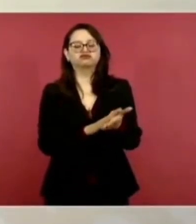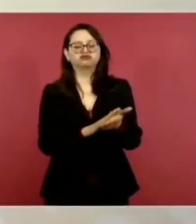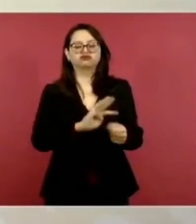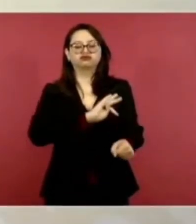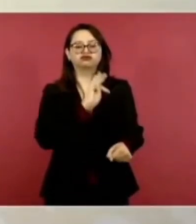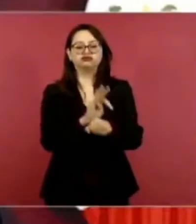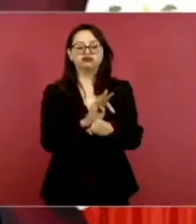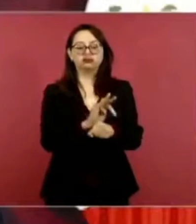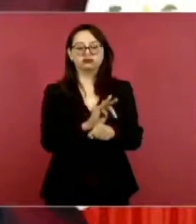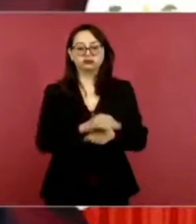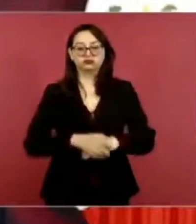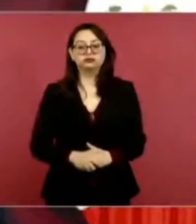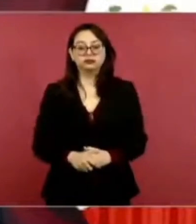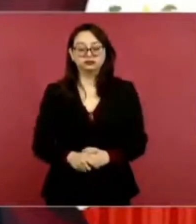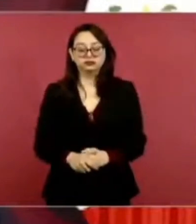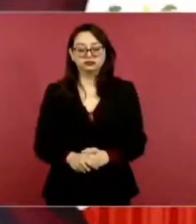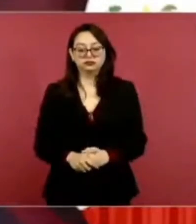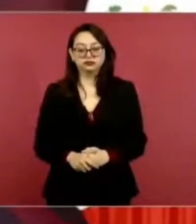Fobaproa, expediente abierto.